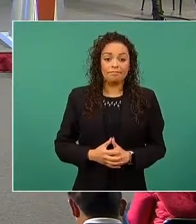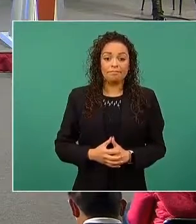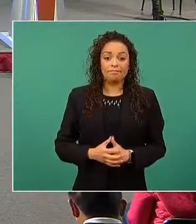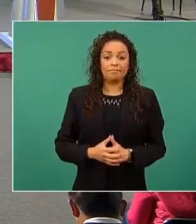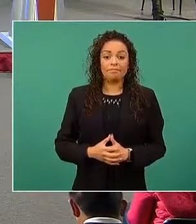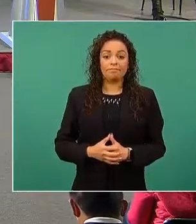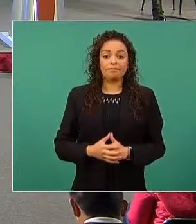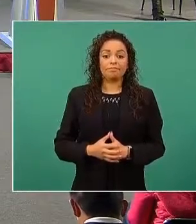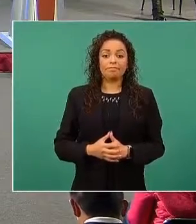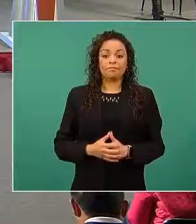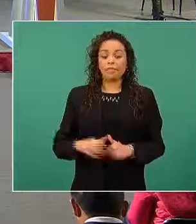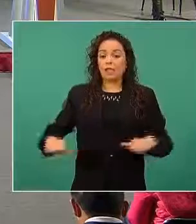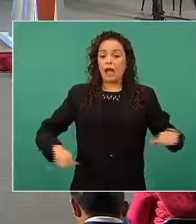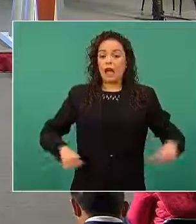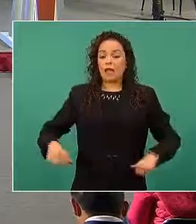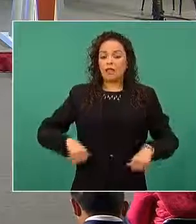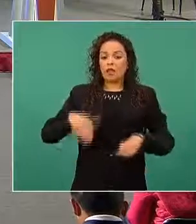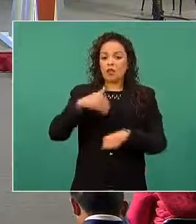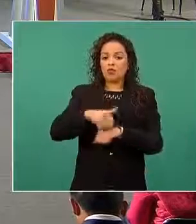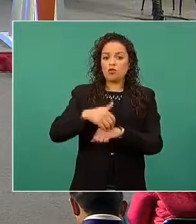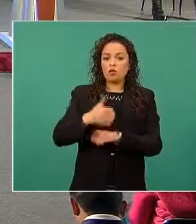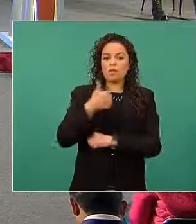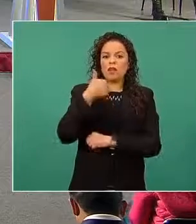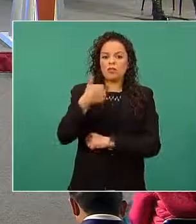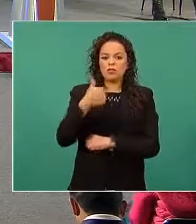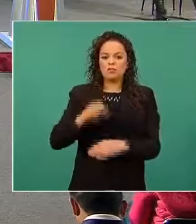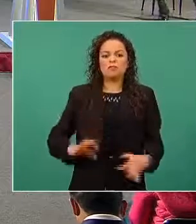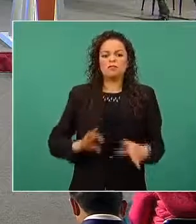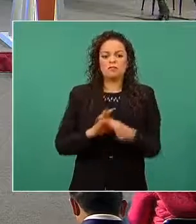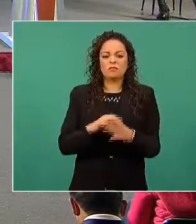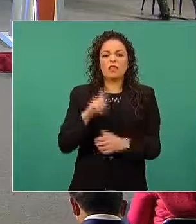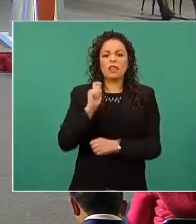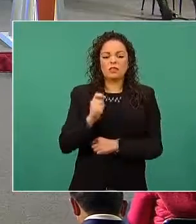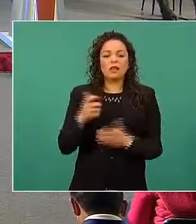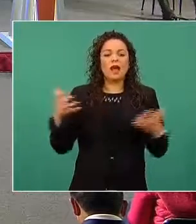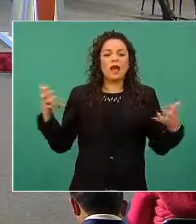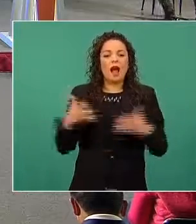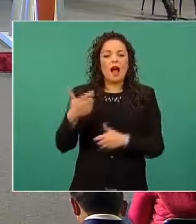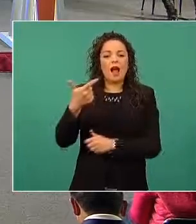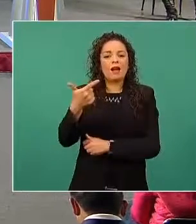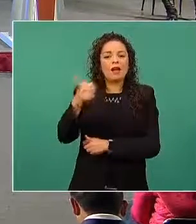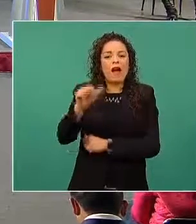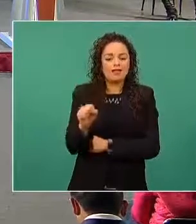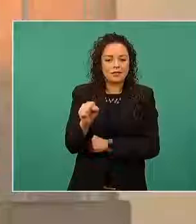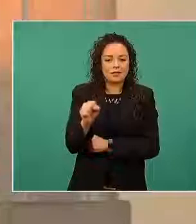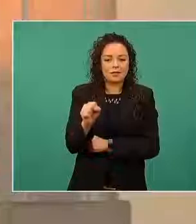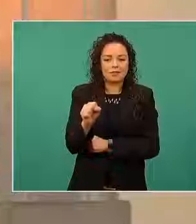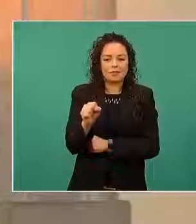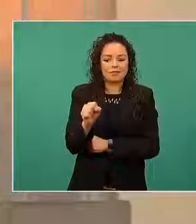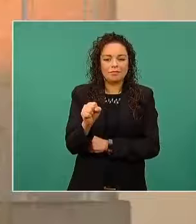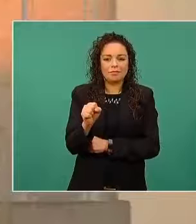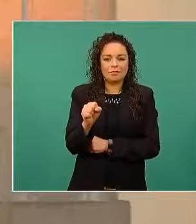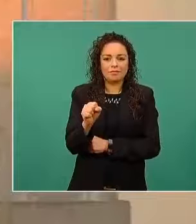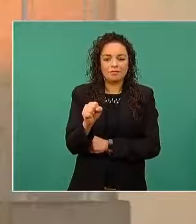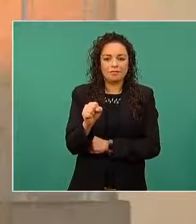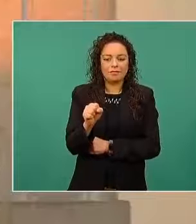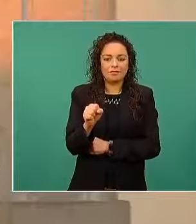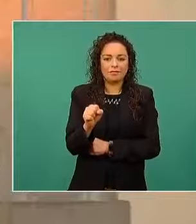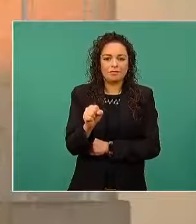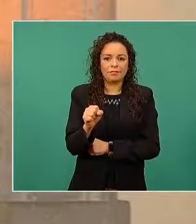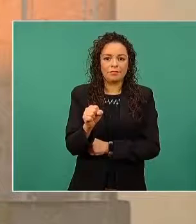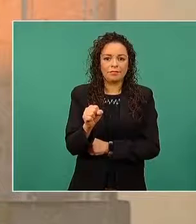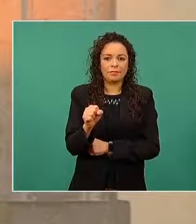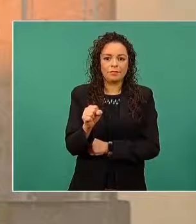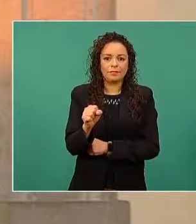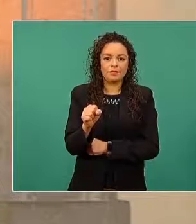La tarea número 6 tiene que ver con los centros procesadores de gas. La que sigue, por favor. Bueno,